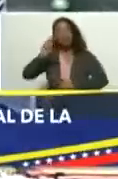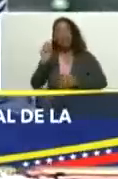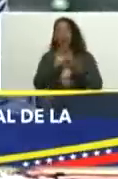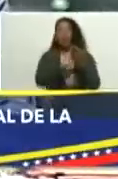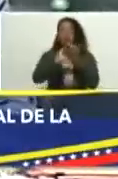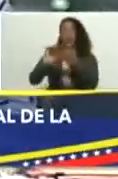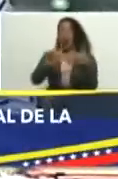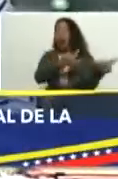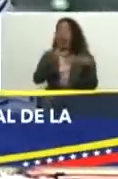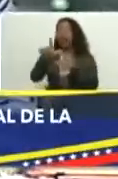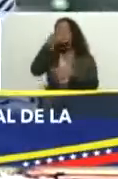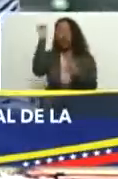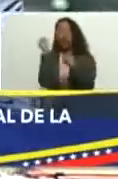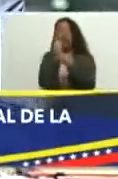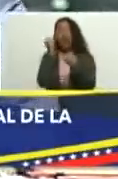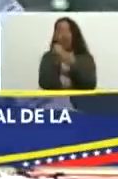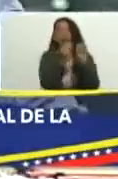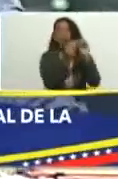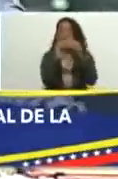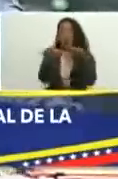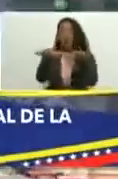por la clase obrera. Todas.